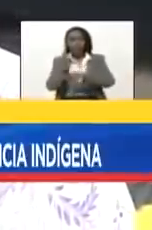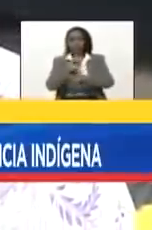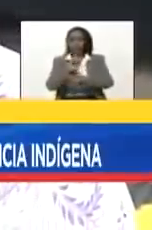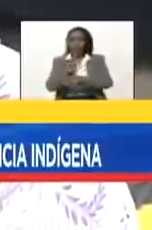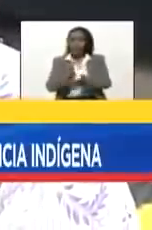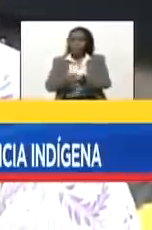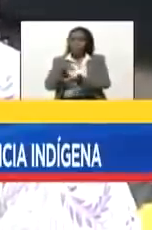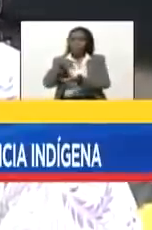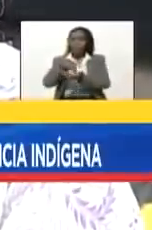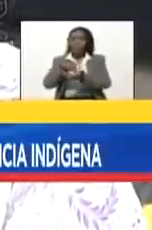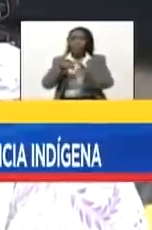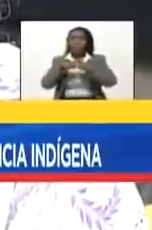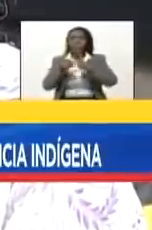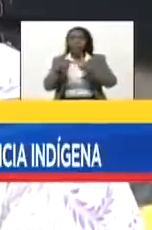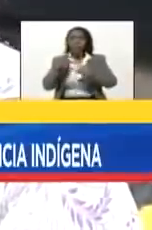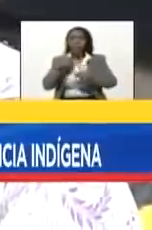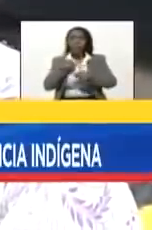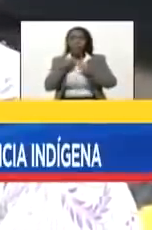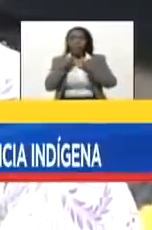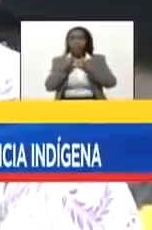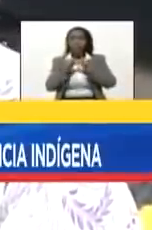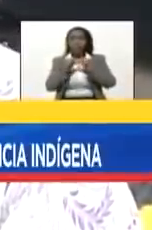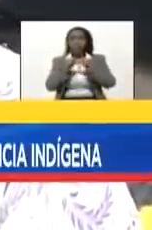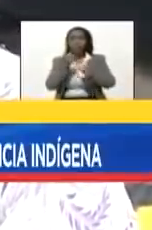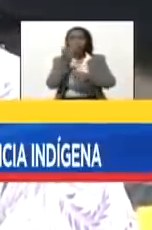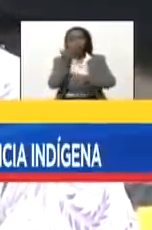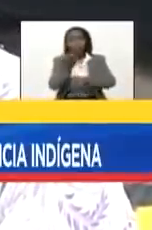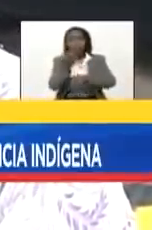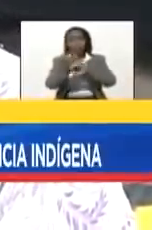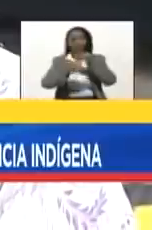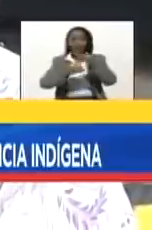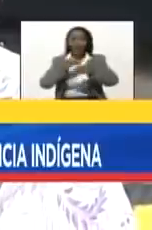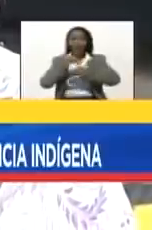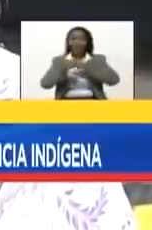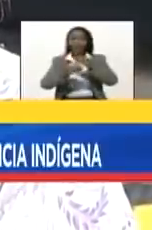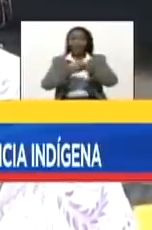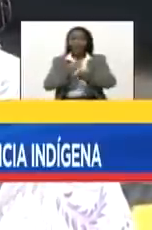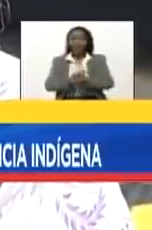levante, pero estoy siguiendo un poco lo que ustedes están haciendo.